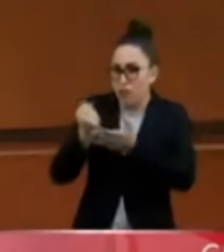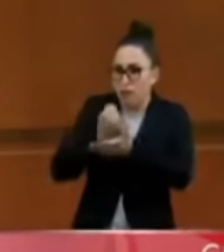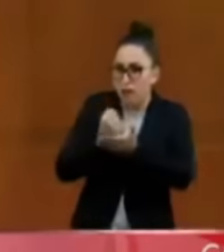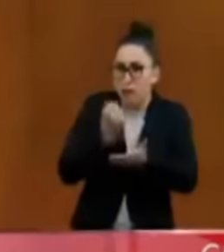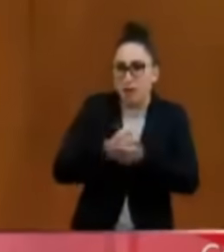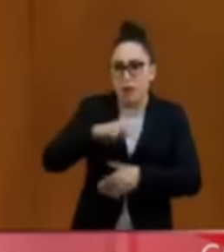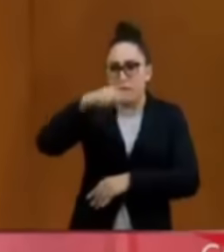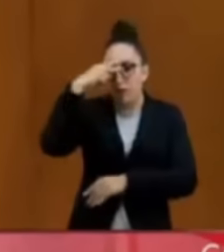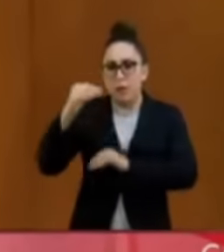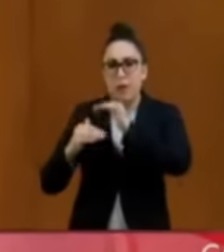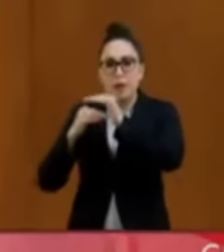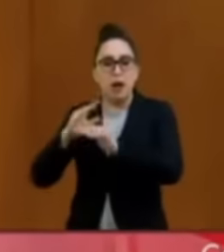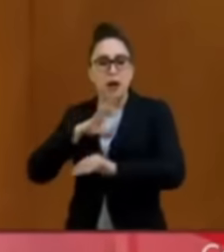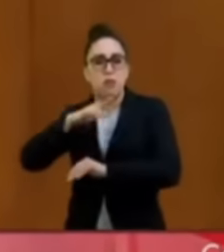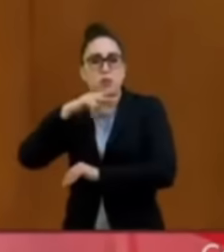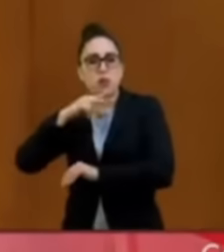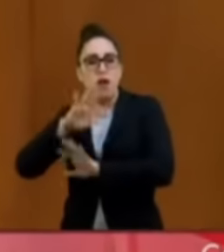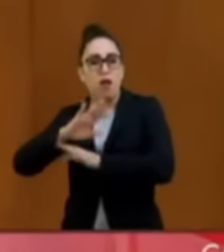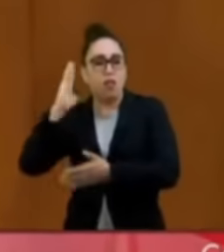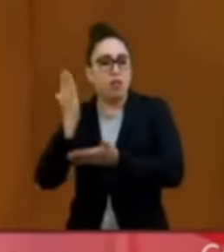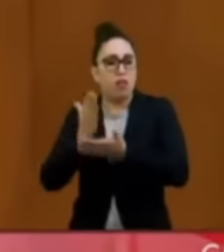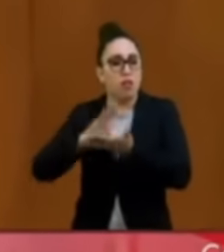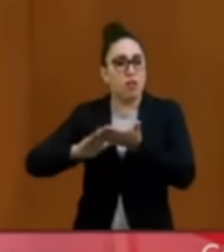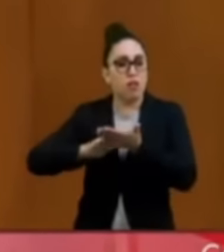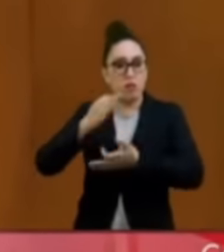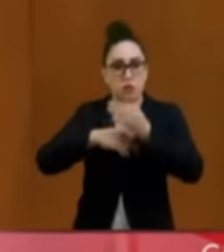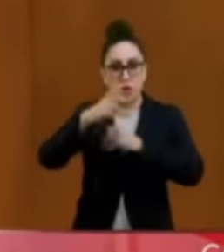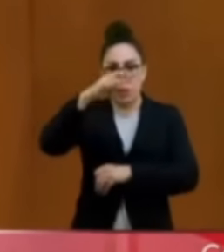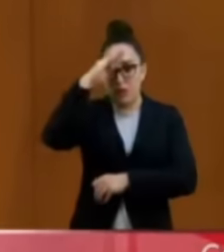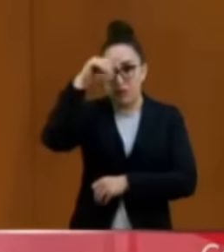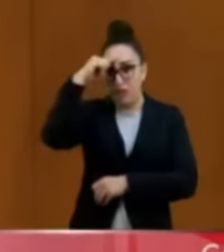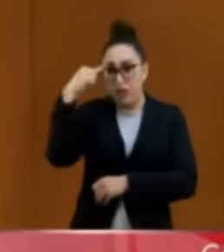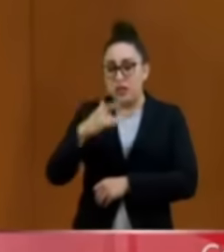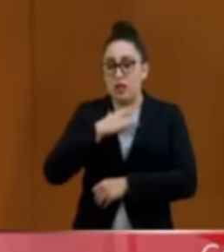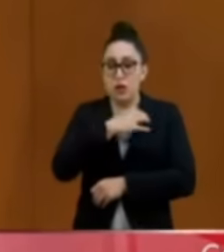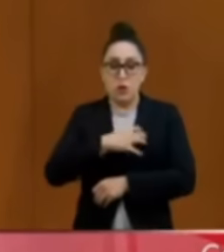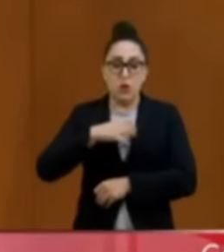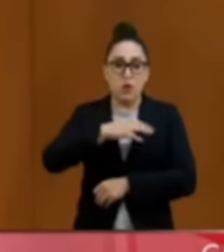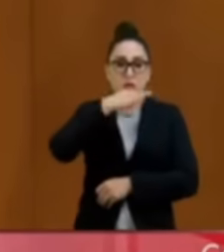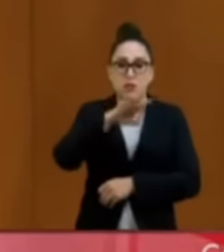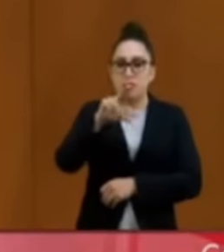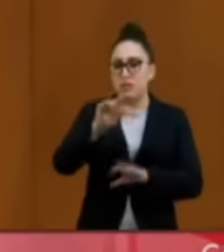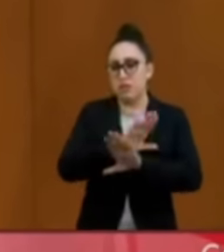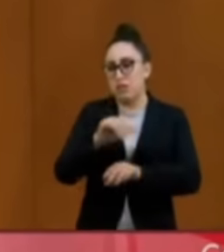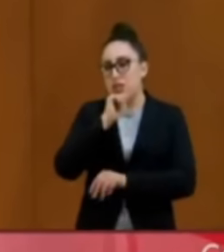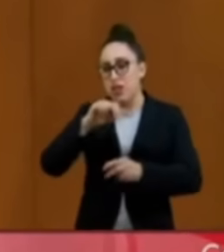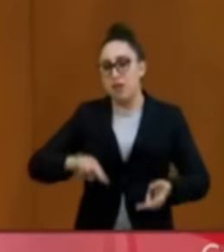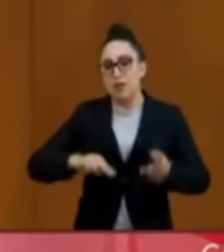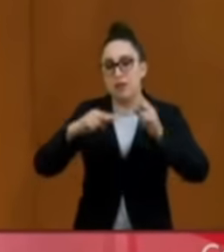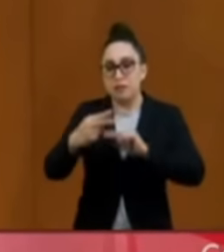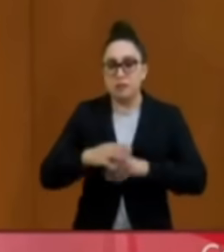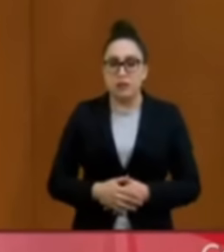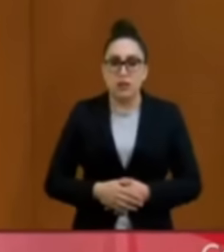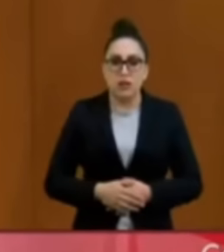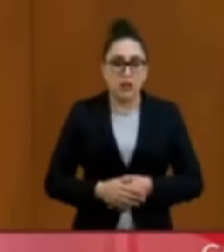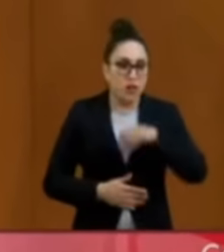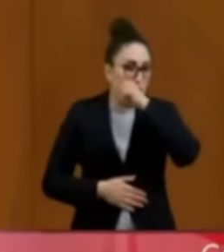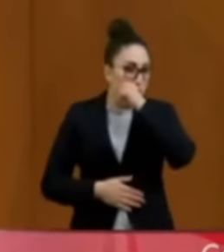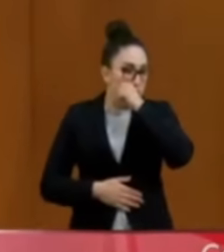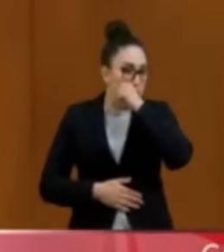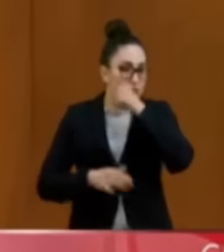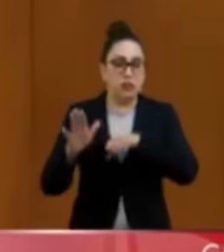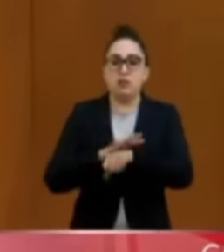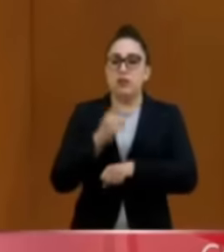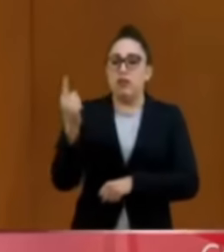país. No es nada para celebrarse, todo lo contrario. Cuando lo que está de por medio es el intento político